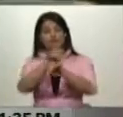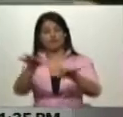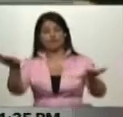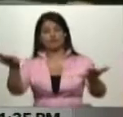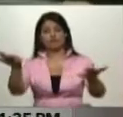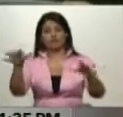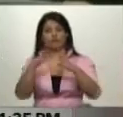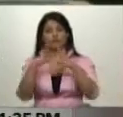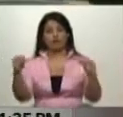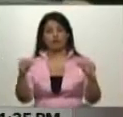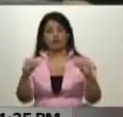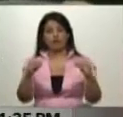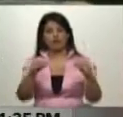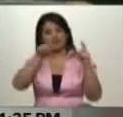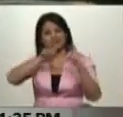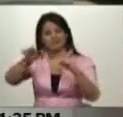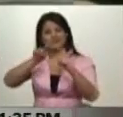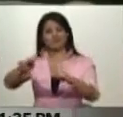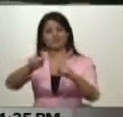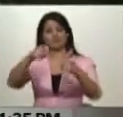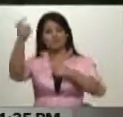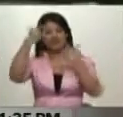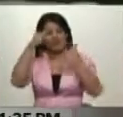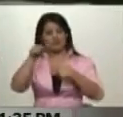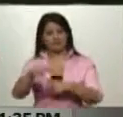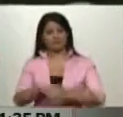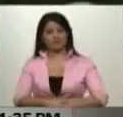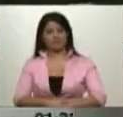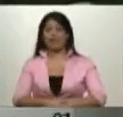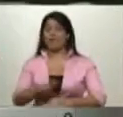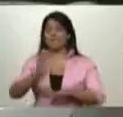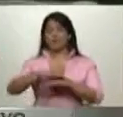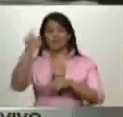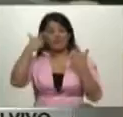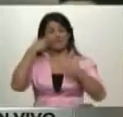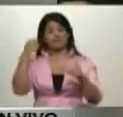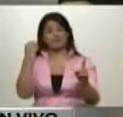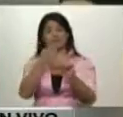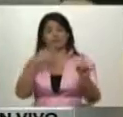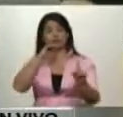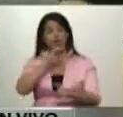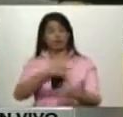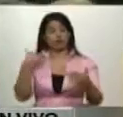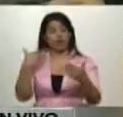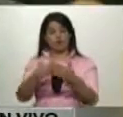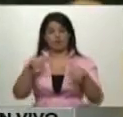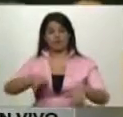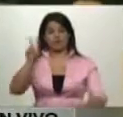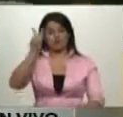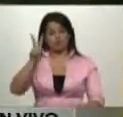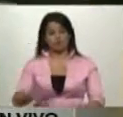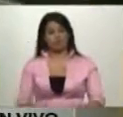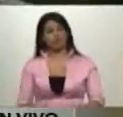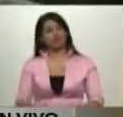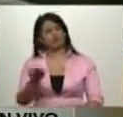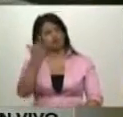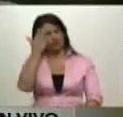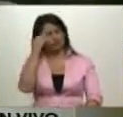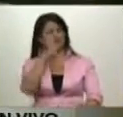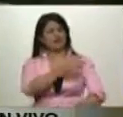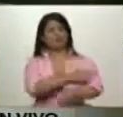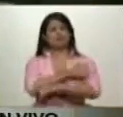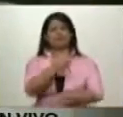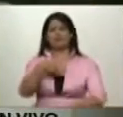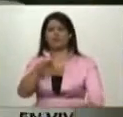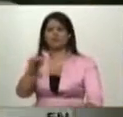de divulgación del legado, de la obra de un hombre que marcó la historia de Venezuela, como lo fue Hugo Chávez. Y sabemos que la burguesía le teme a Hugo